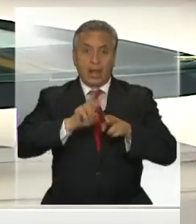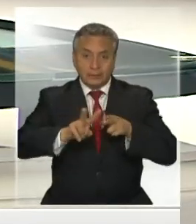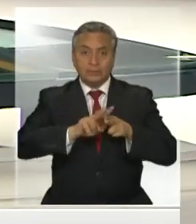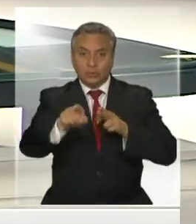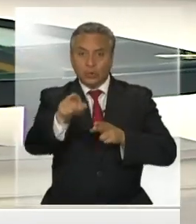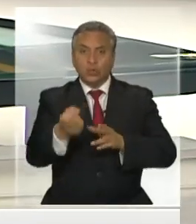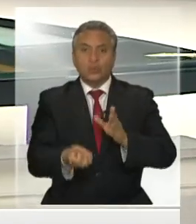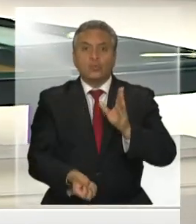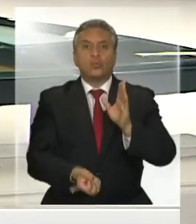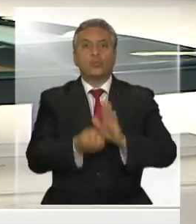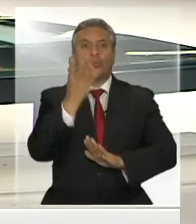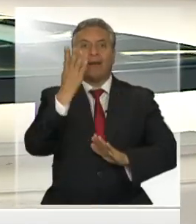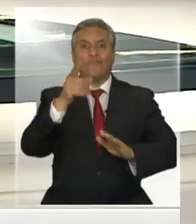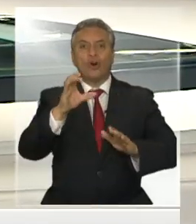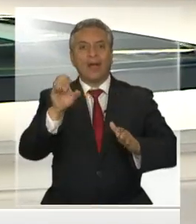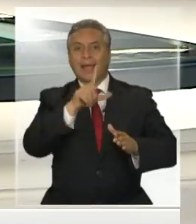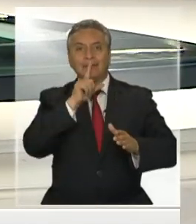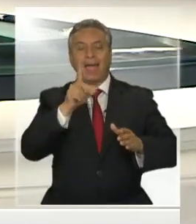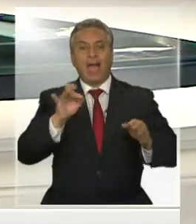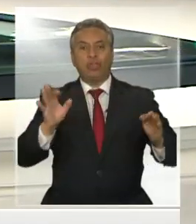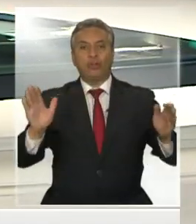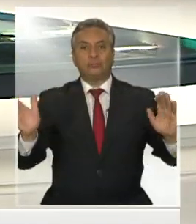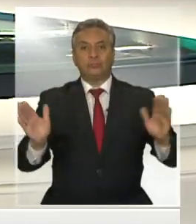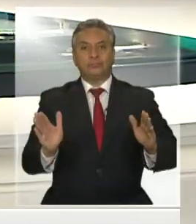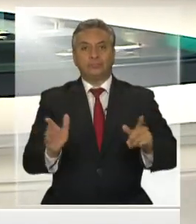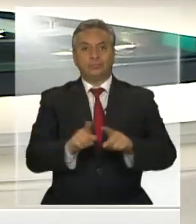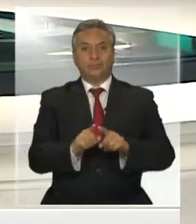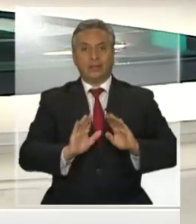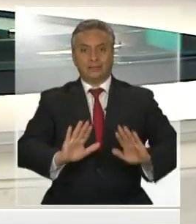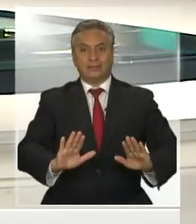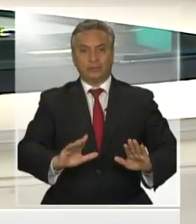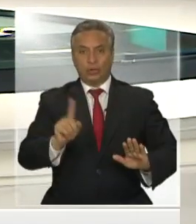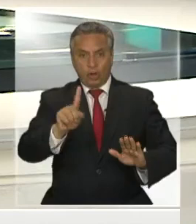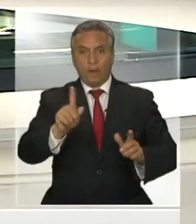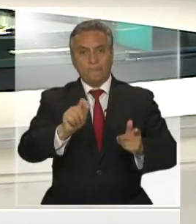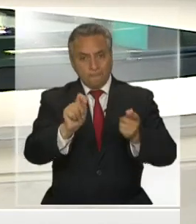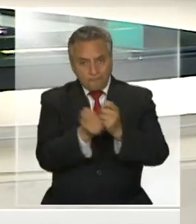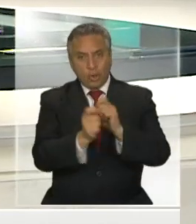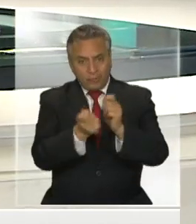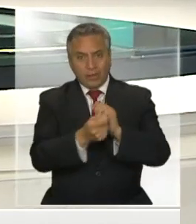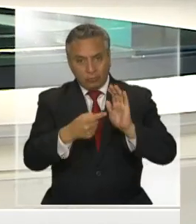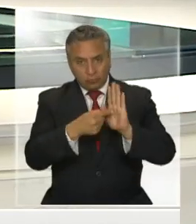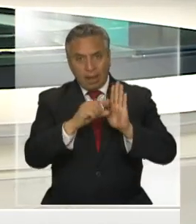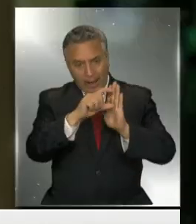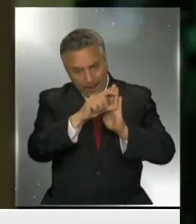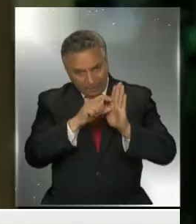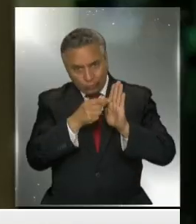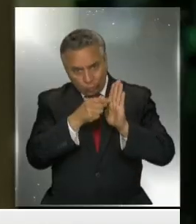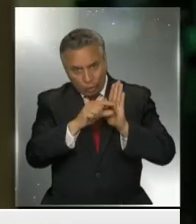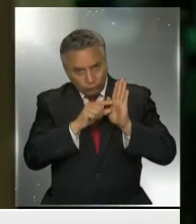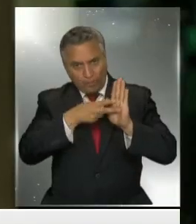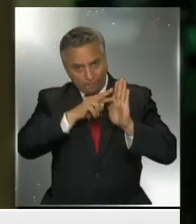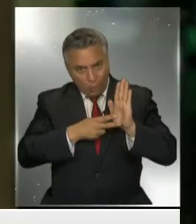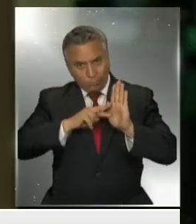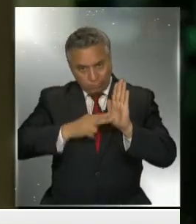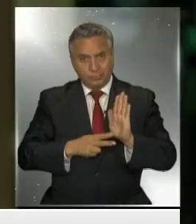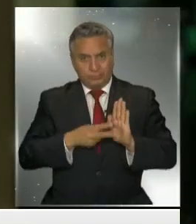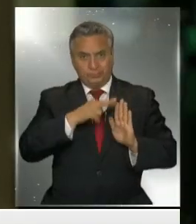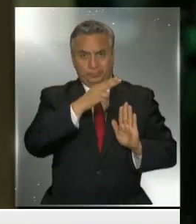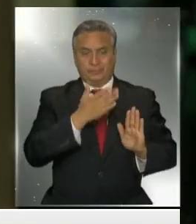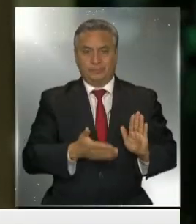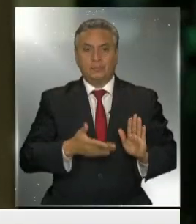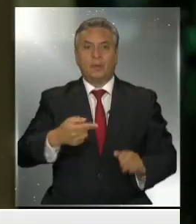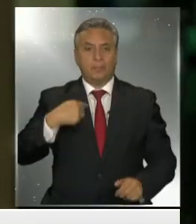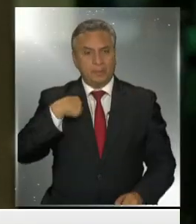es crear un nuevo estado de excepción de menor de menor intensidad bueno modifiquemos la constitución del capítulo correspondiente y por otro lado a mí me